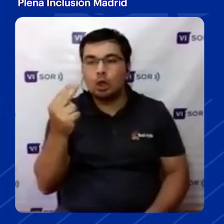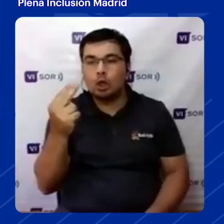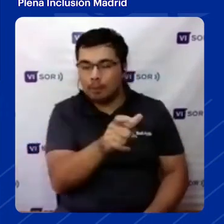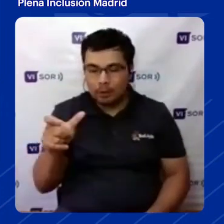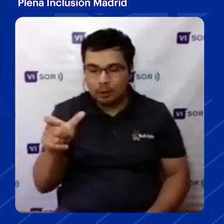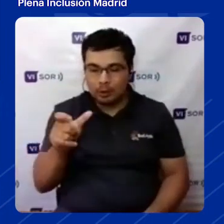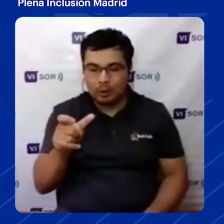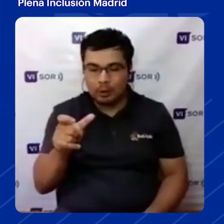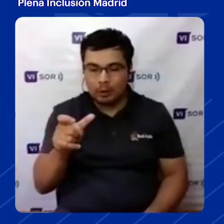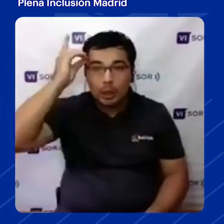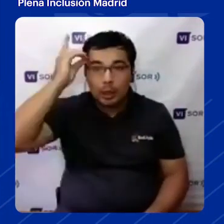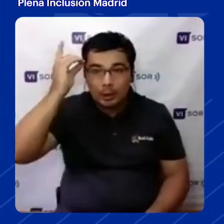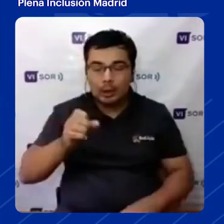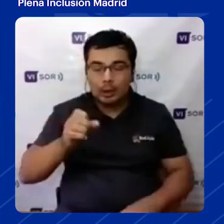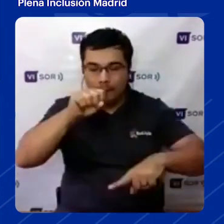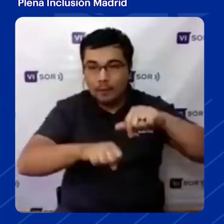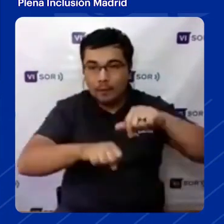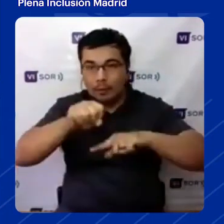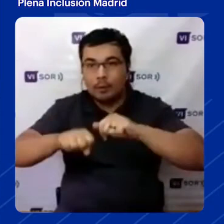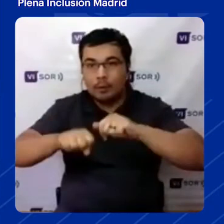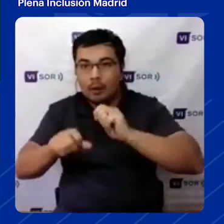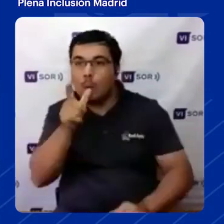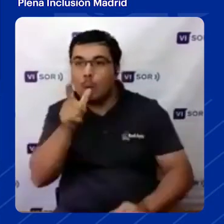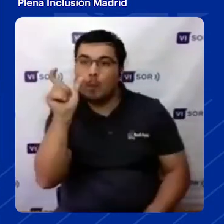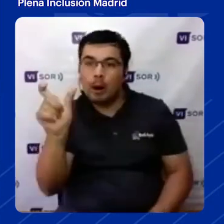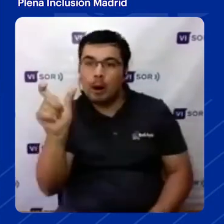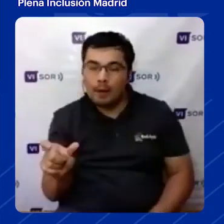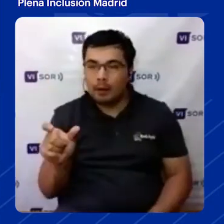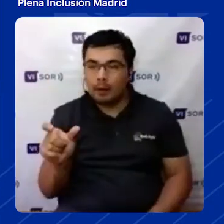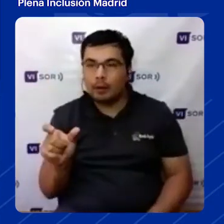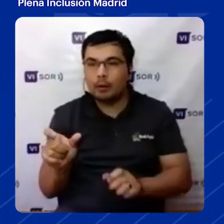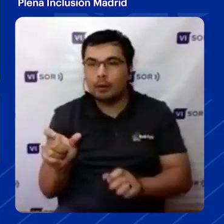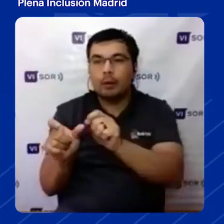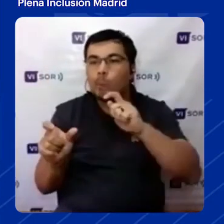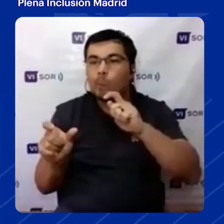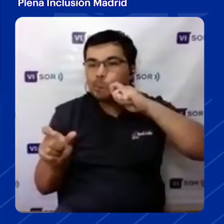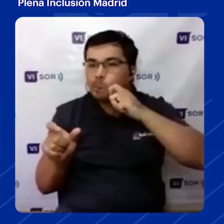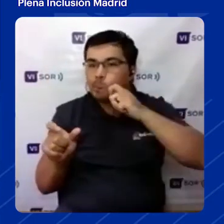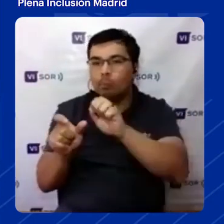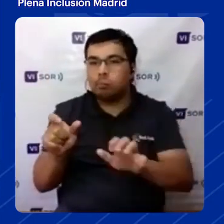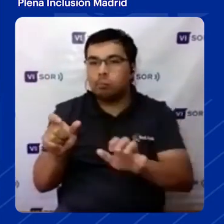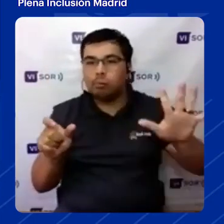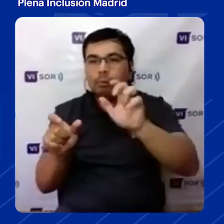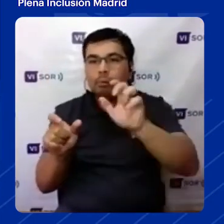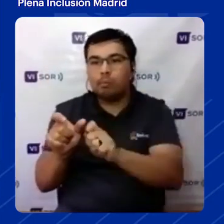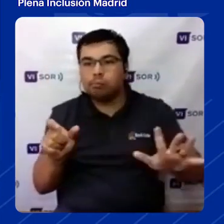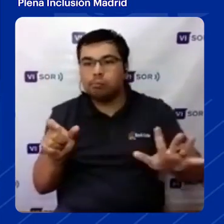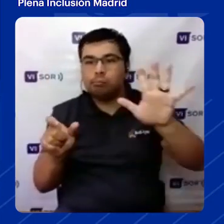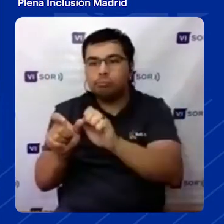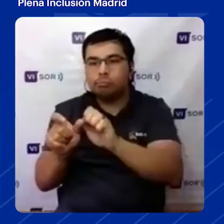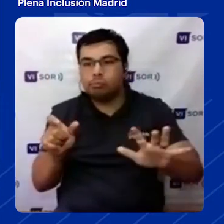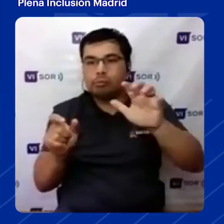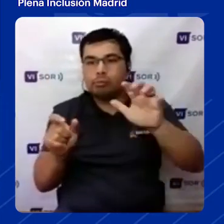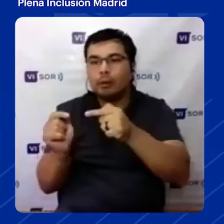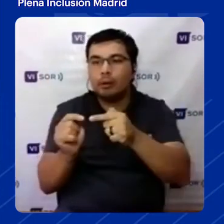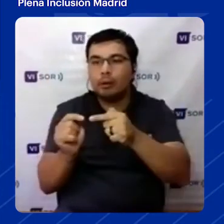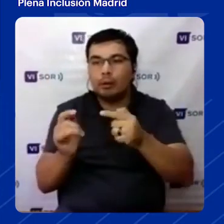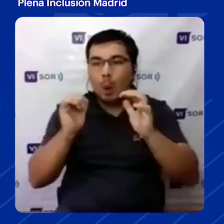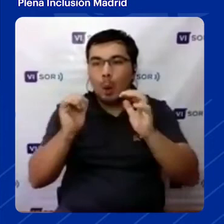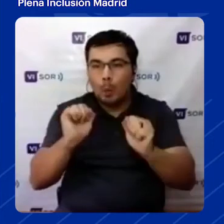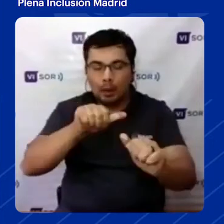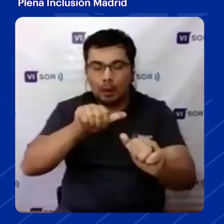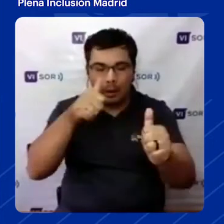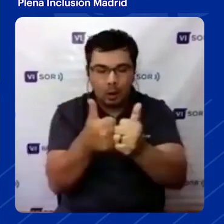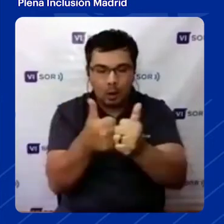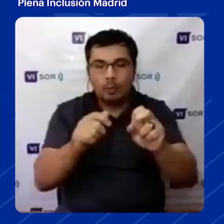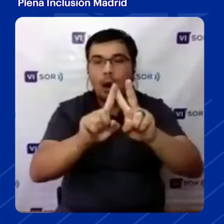que validan las definiciones. Son definiciones que van siempre acompañadas de un ejemplo y pueden ir acompañadas de una imagen. Está funcionando